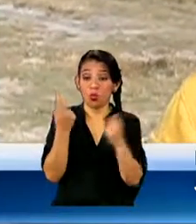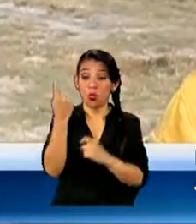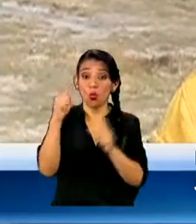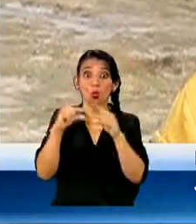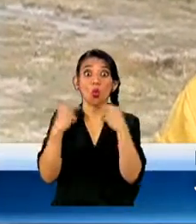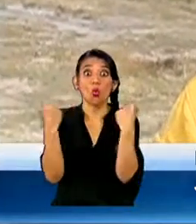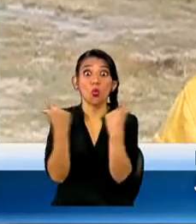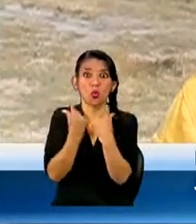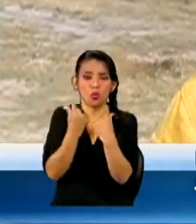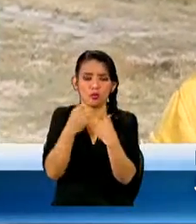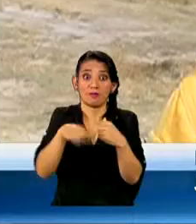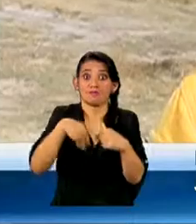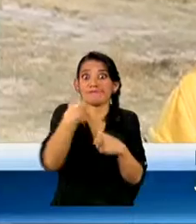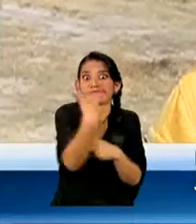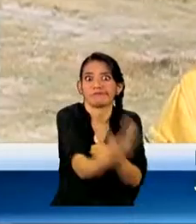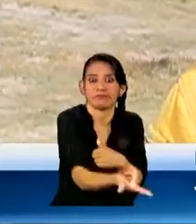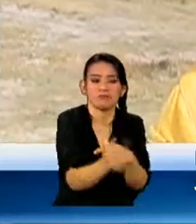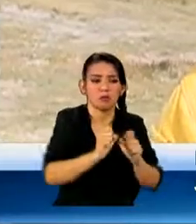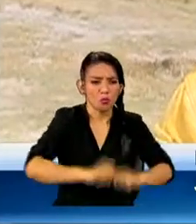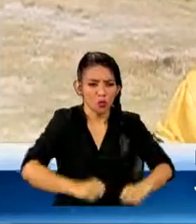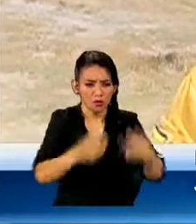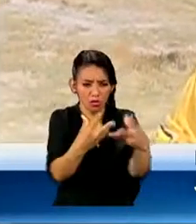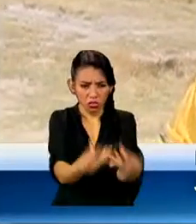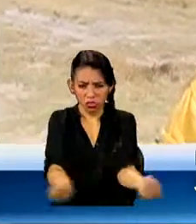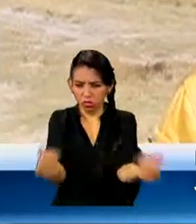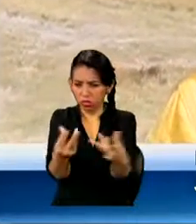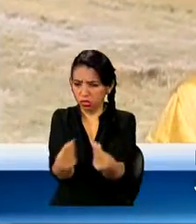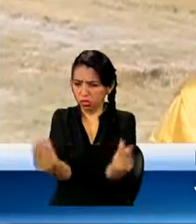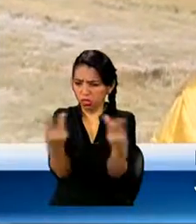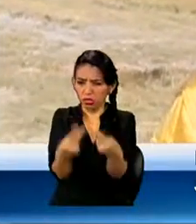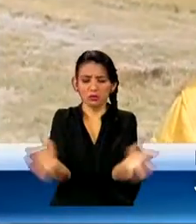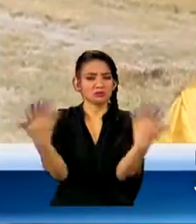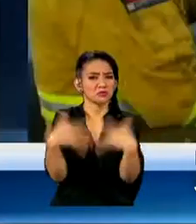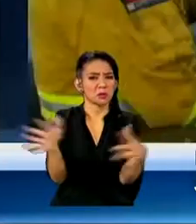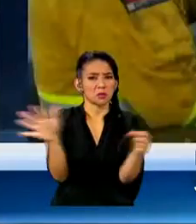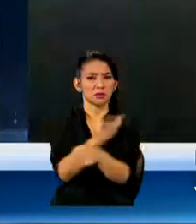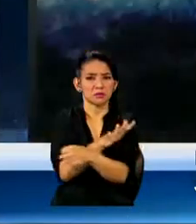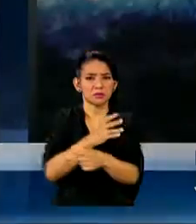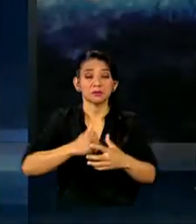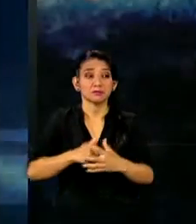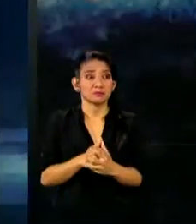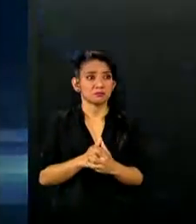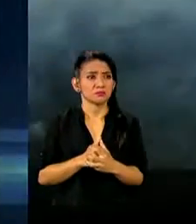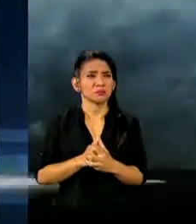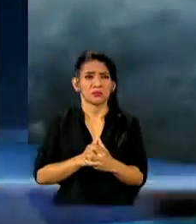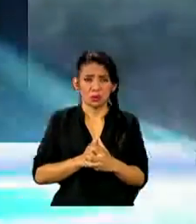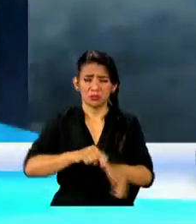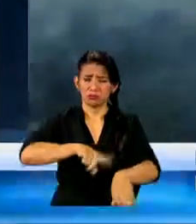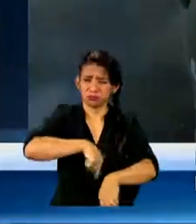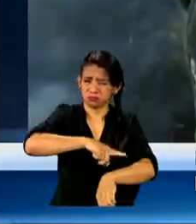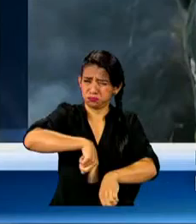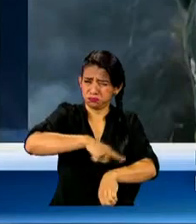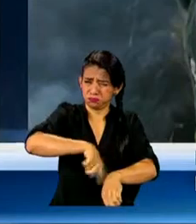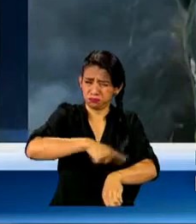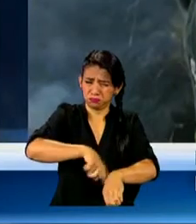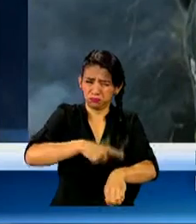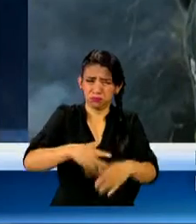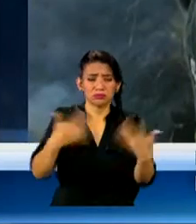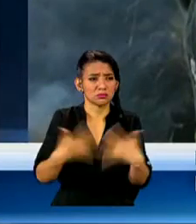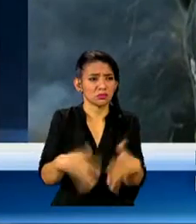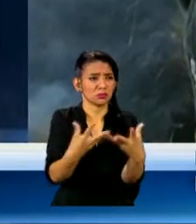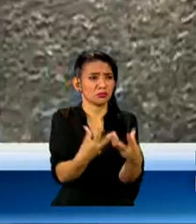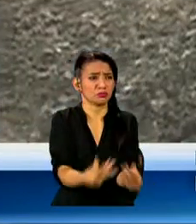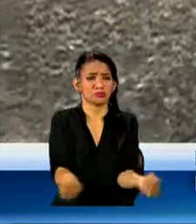de avanzada para que haga liquidación total del incendio forestal. Tras varias horas de trabajo, el fuego fue controlado y